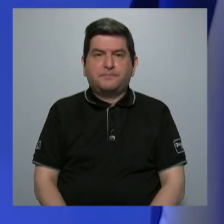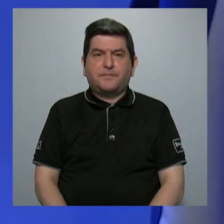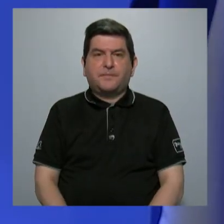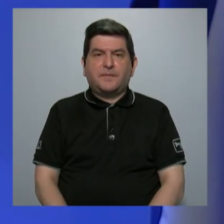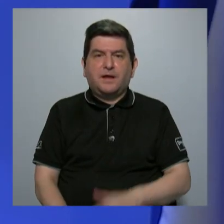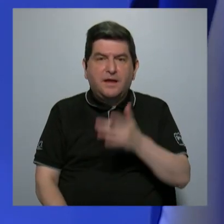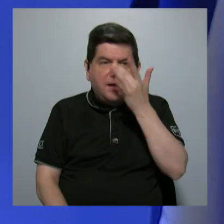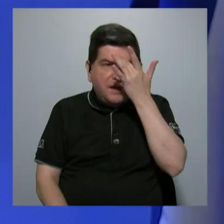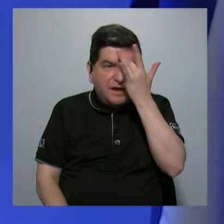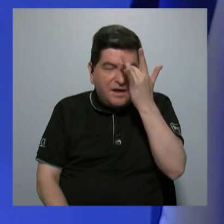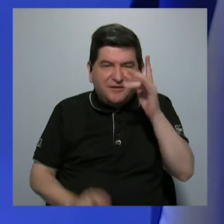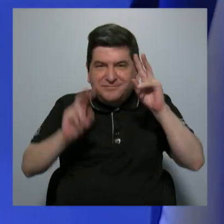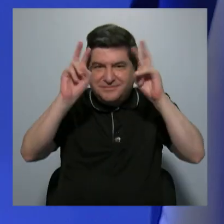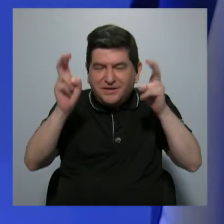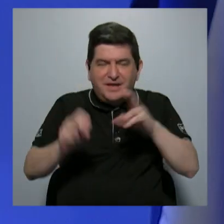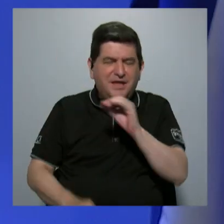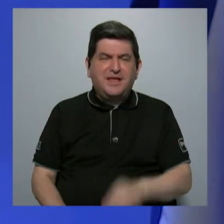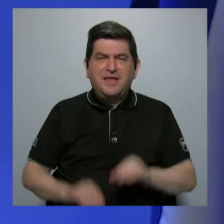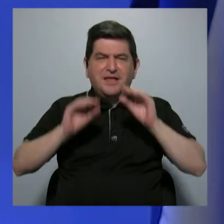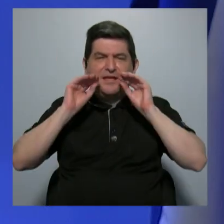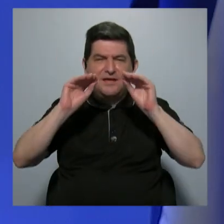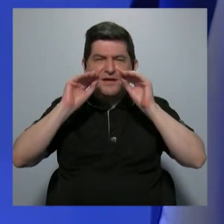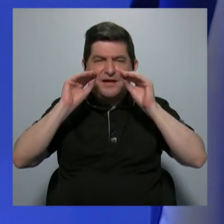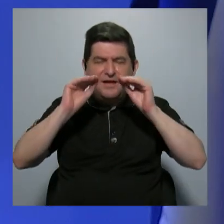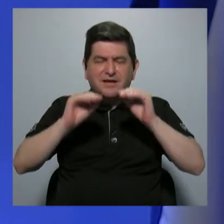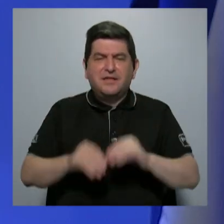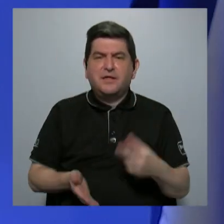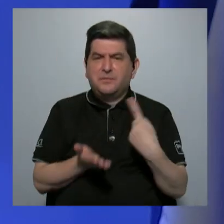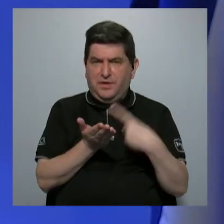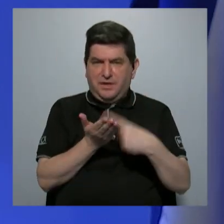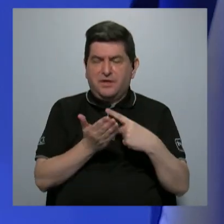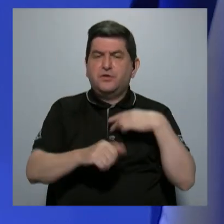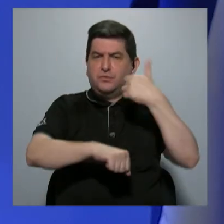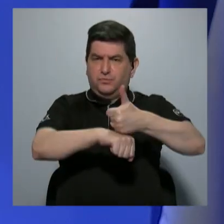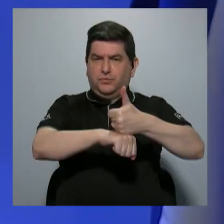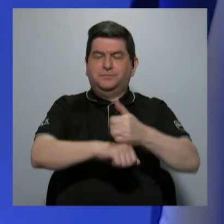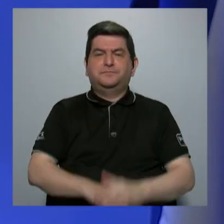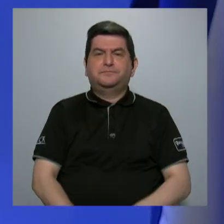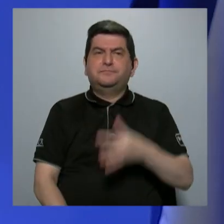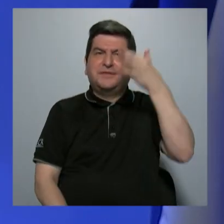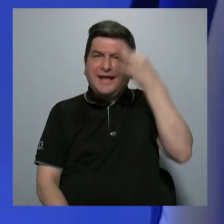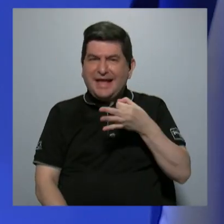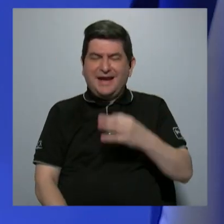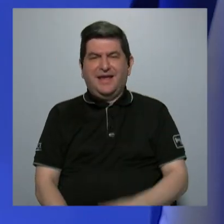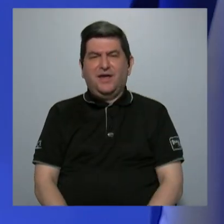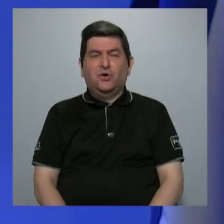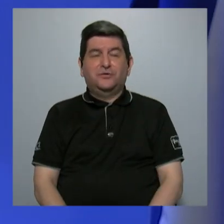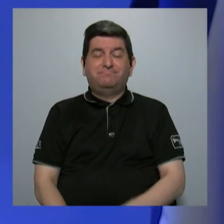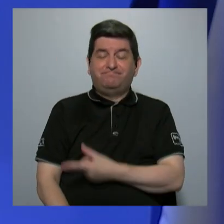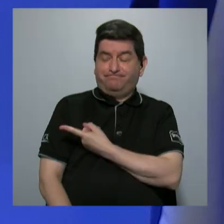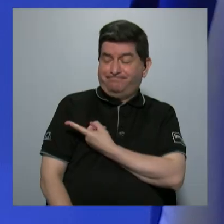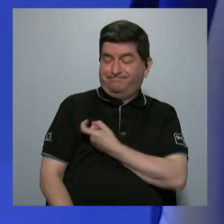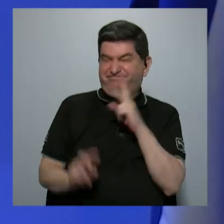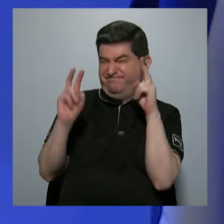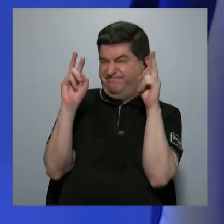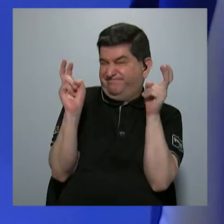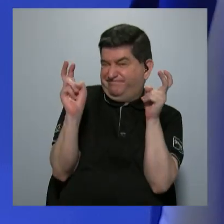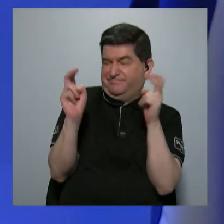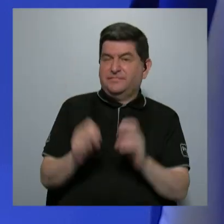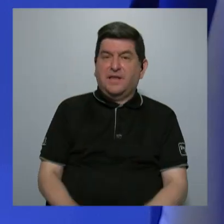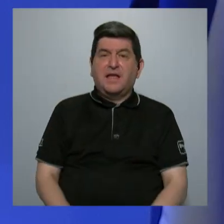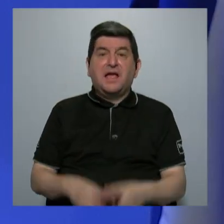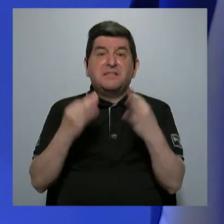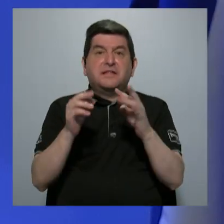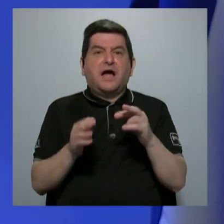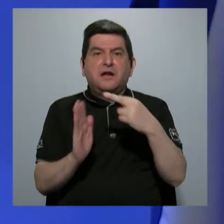intelectualizar y academizar la discusión. Pienso que la tentación es salir a